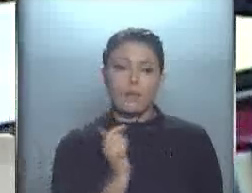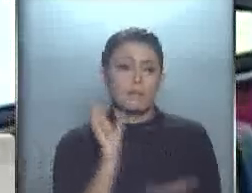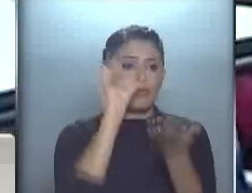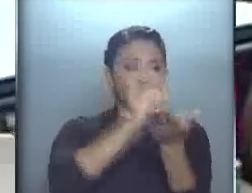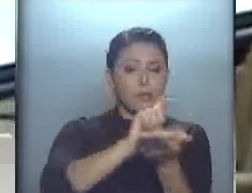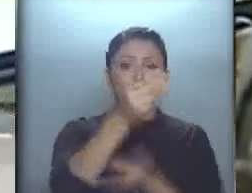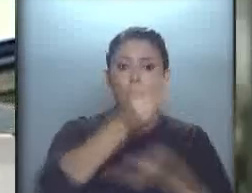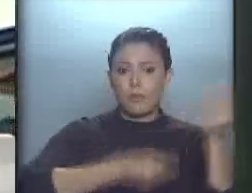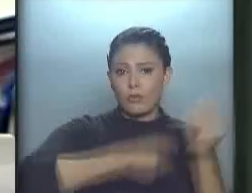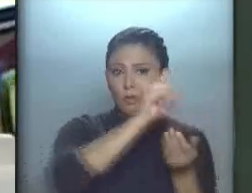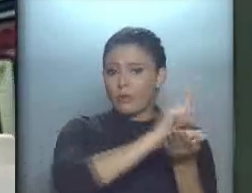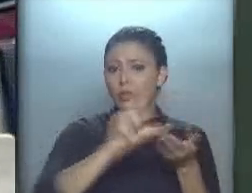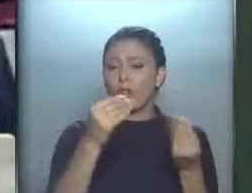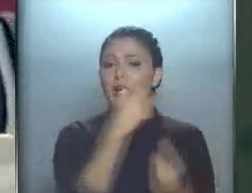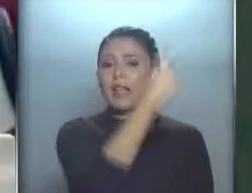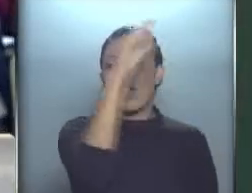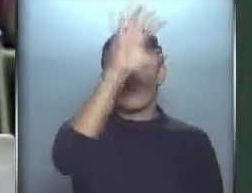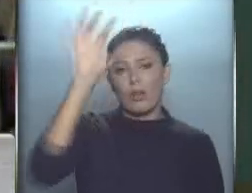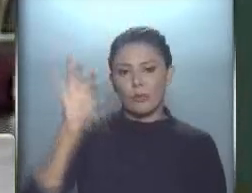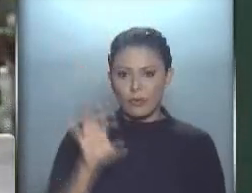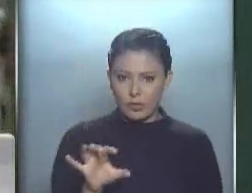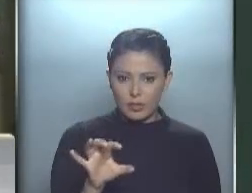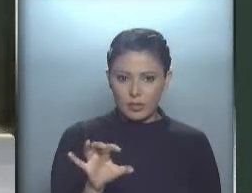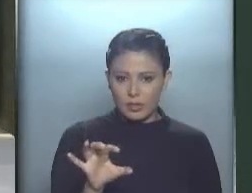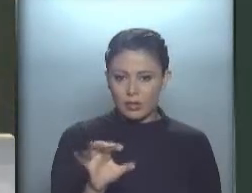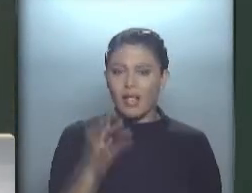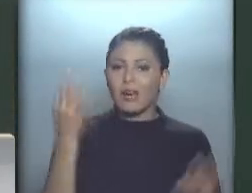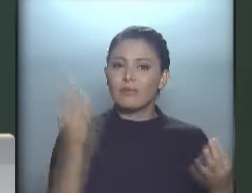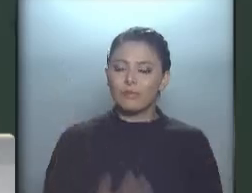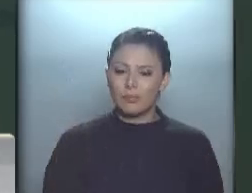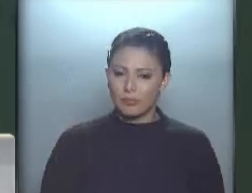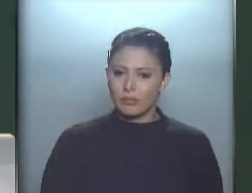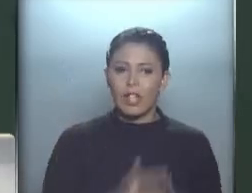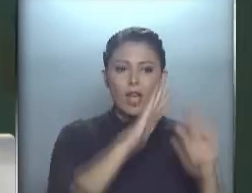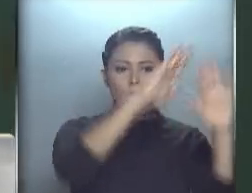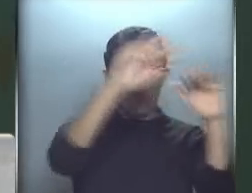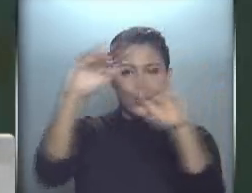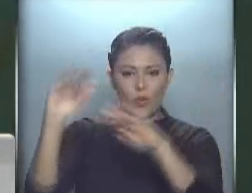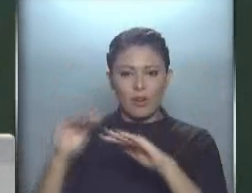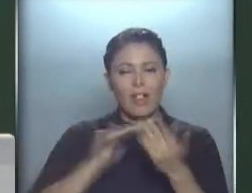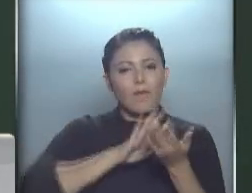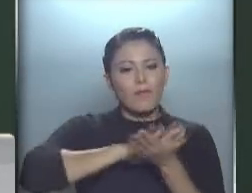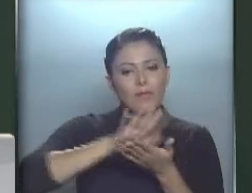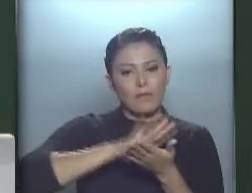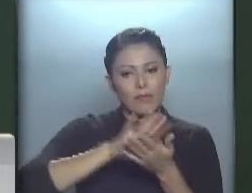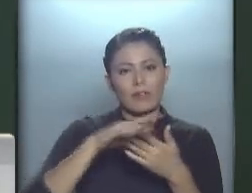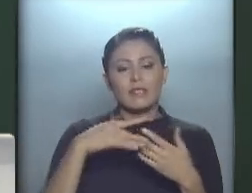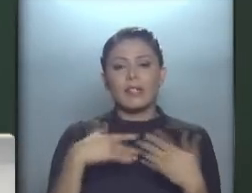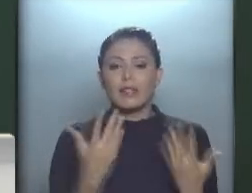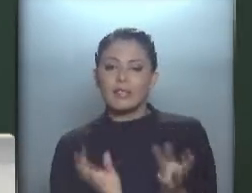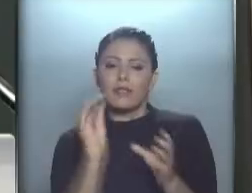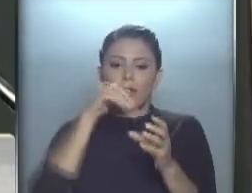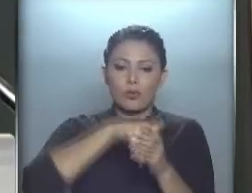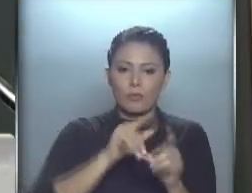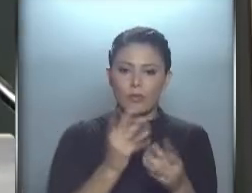presupuestarios se da en cada una de las jurisdicciones provinciales garantizando la equidad esencial que es la inclusión dentro del